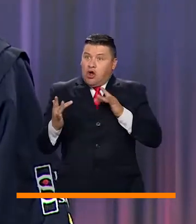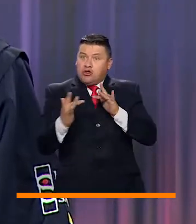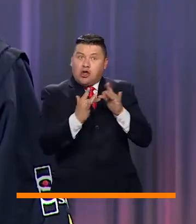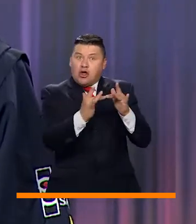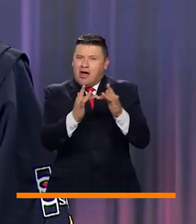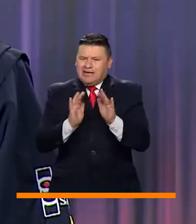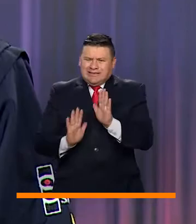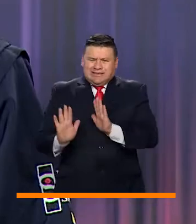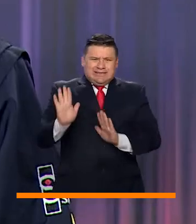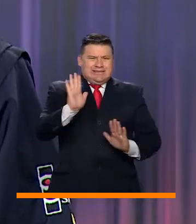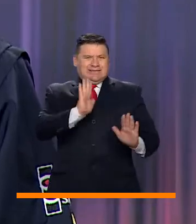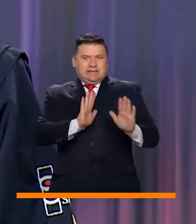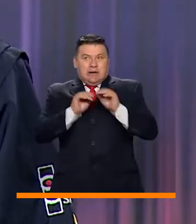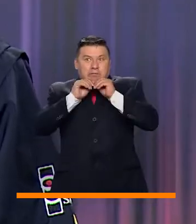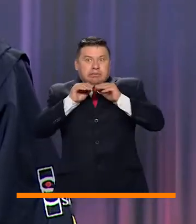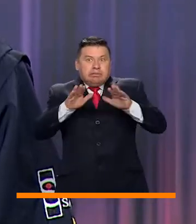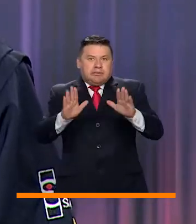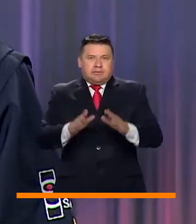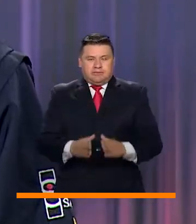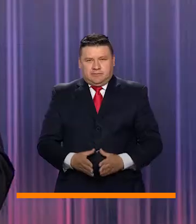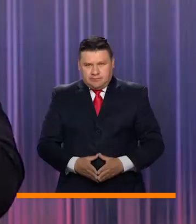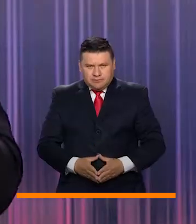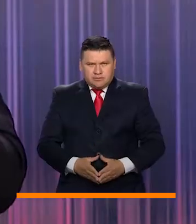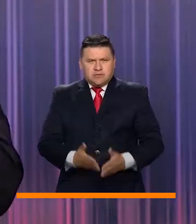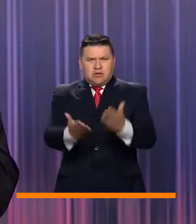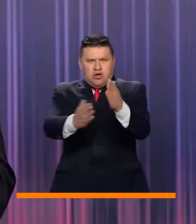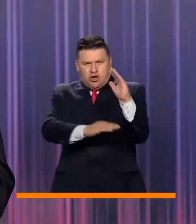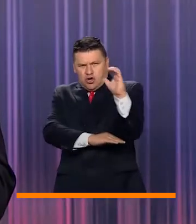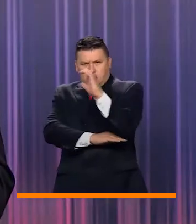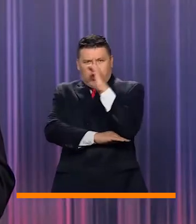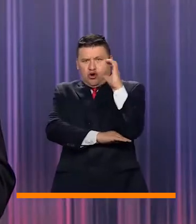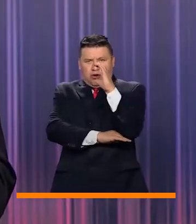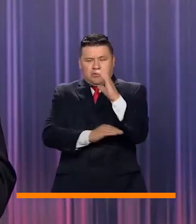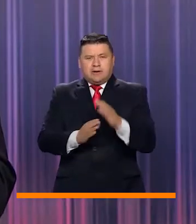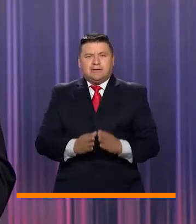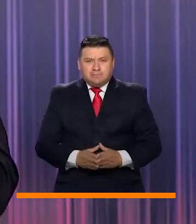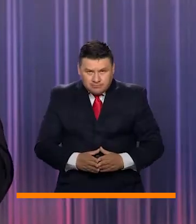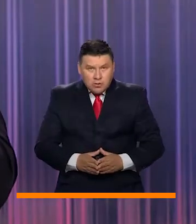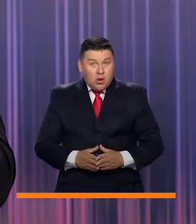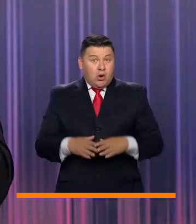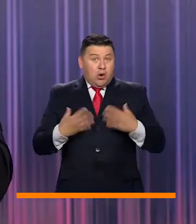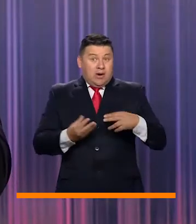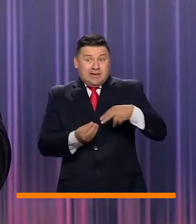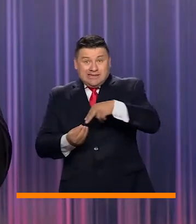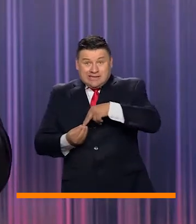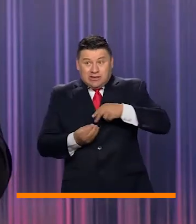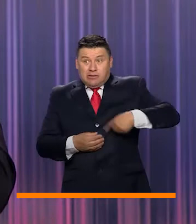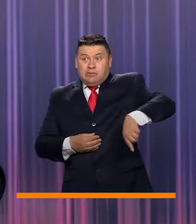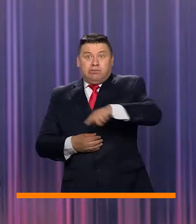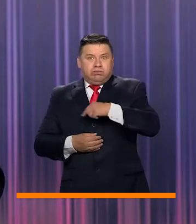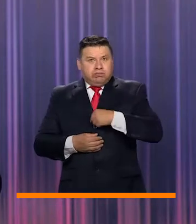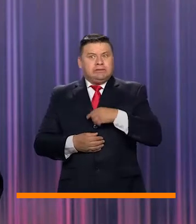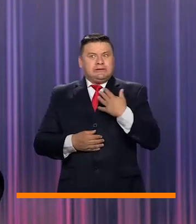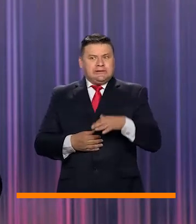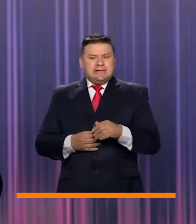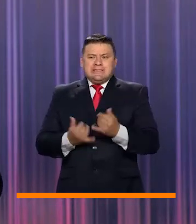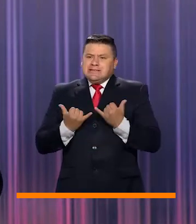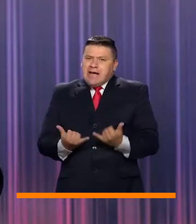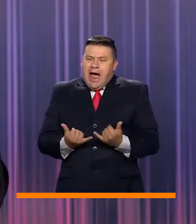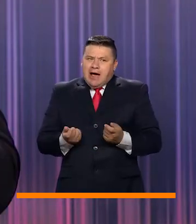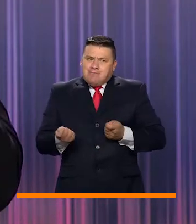evitar contagiarnos y evitar la propagación. Colombianos, esta es una situación para la que nos hemos